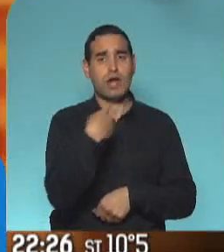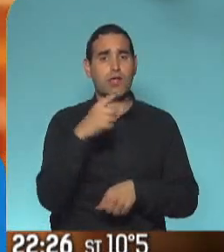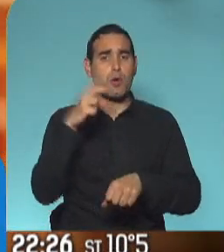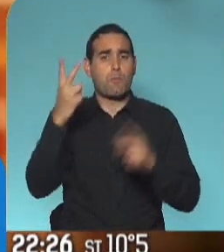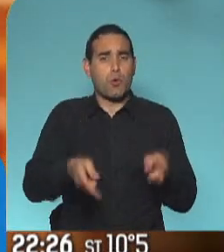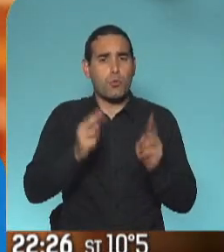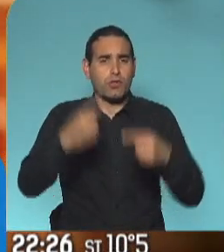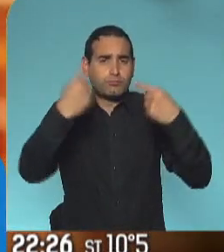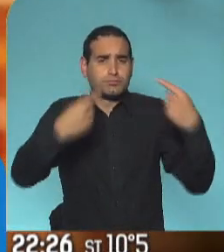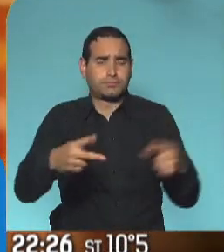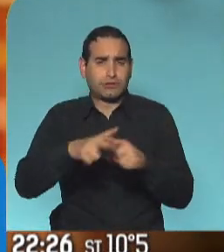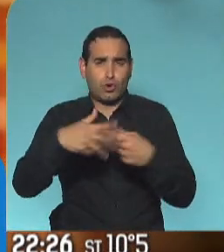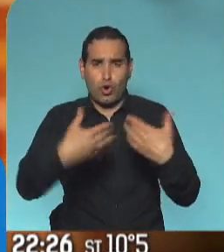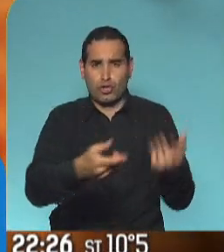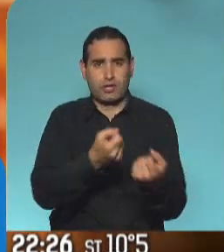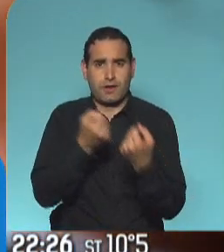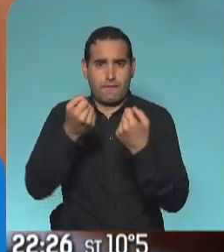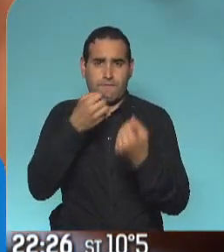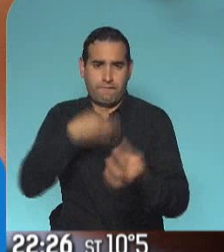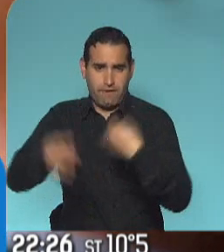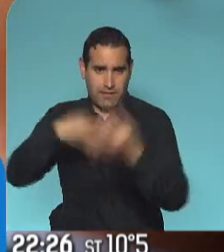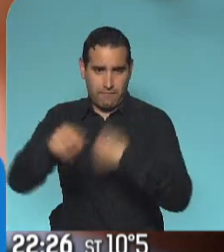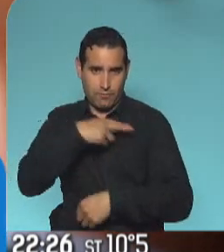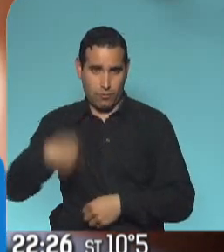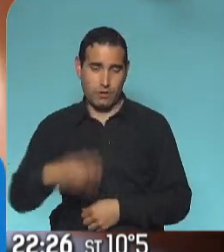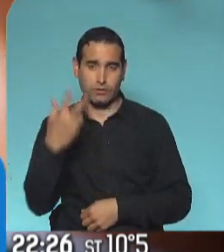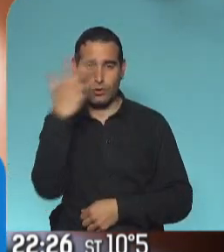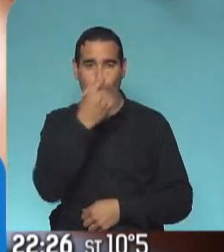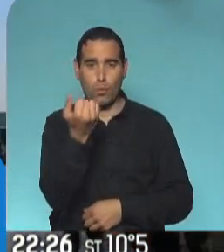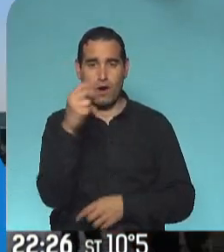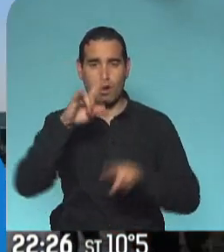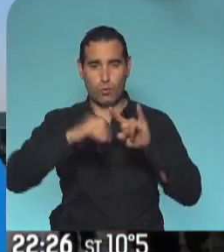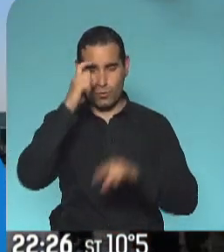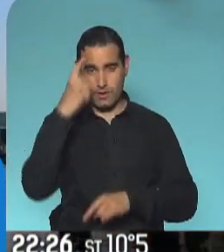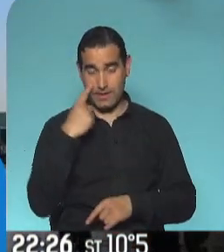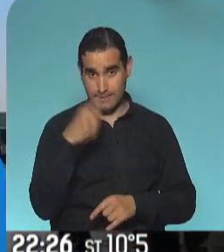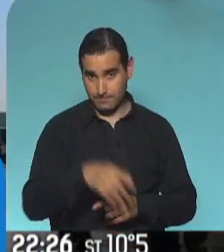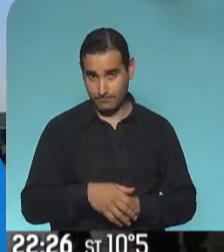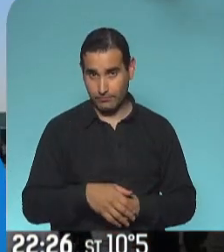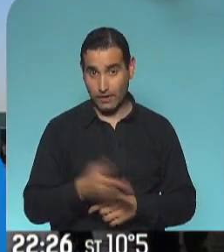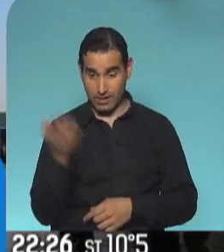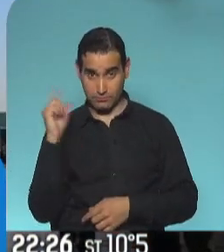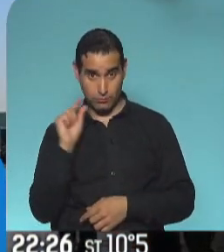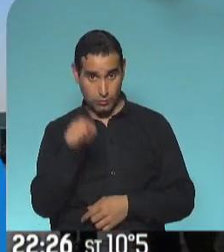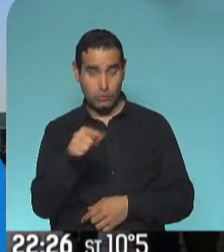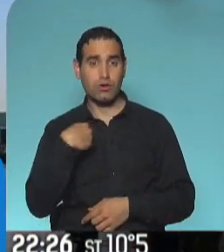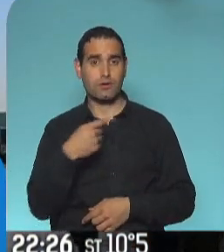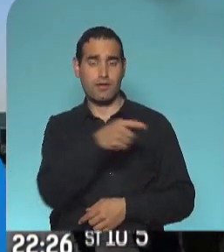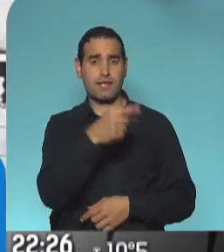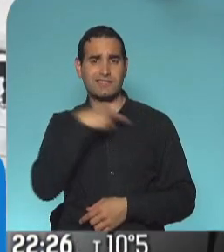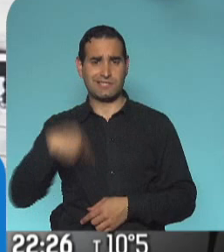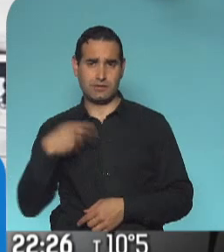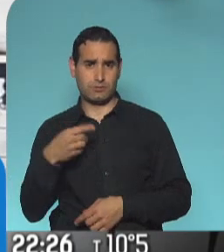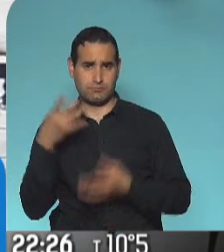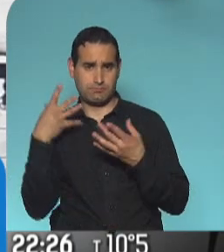electrónicos al gigante chino de las telecomunicaciones, Huawei. Más recientemente, la negativa china a